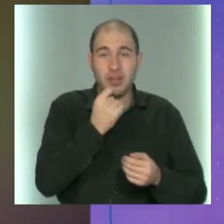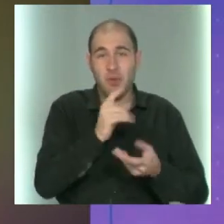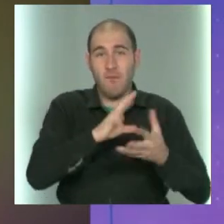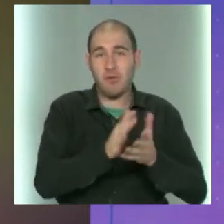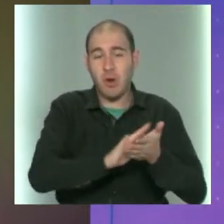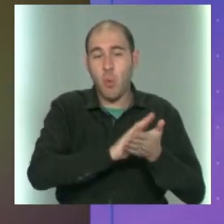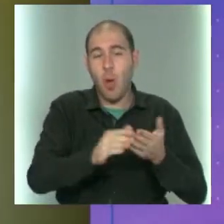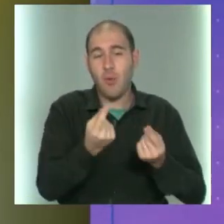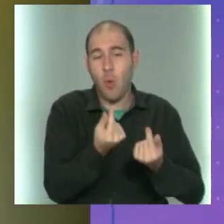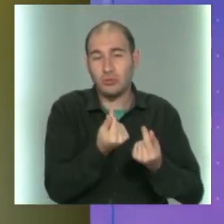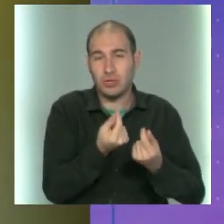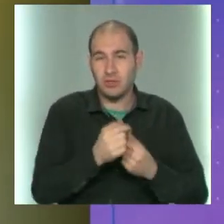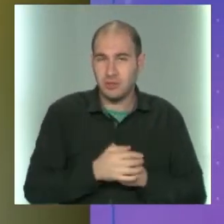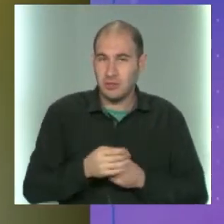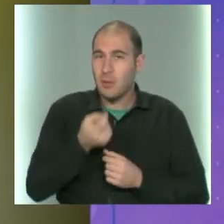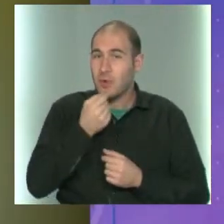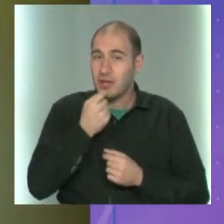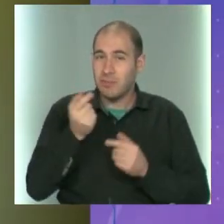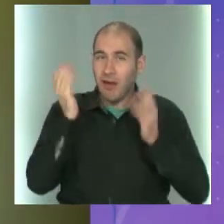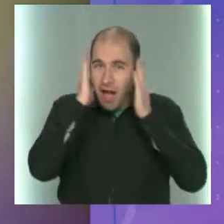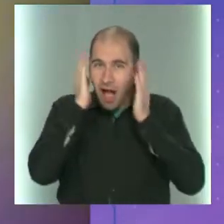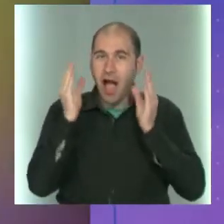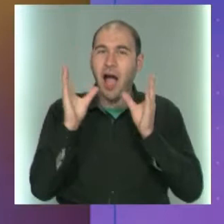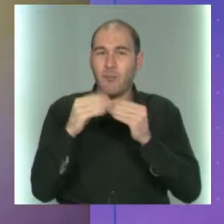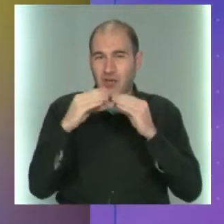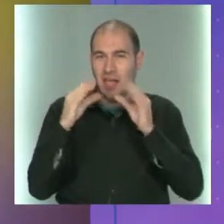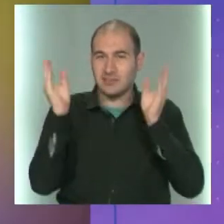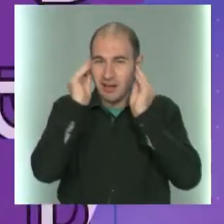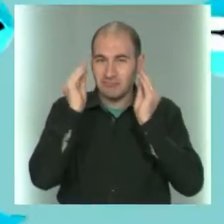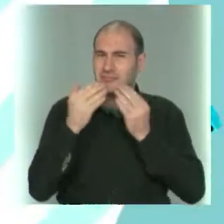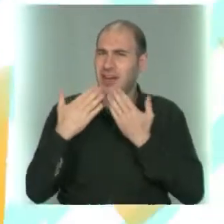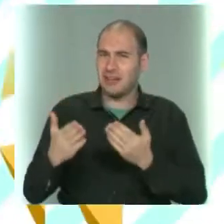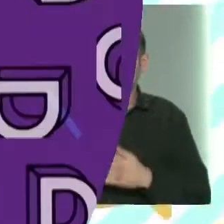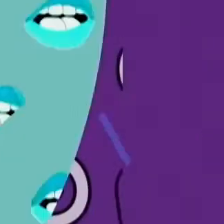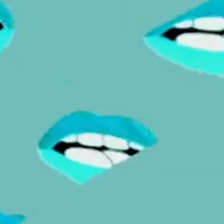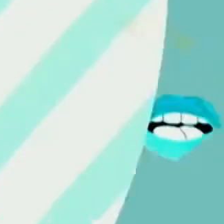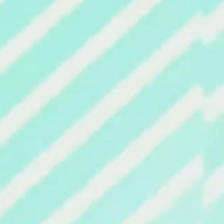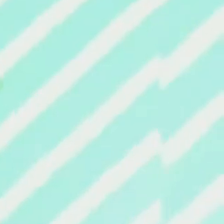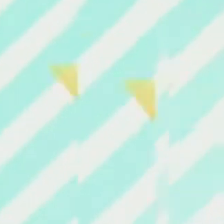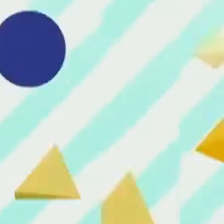nuevo uso como... ¡Orejeras de hamburguesa! ¡Gracias, Sonso!